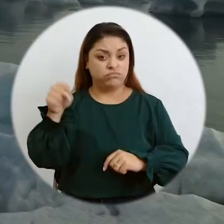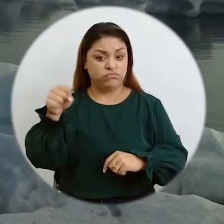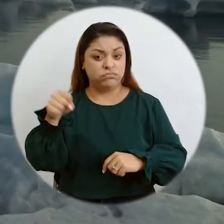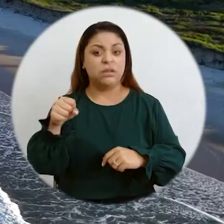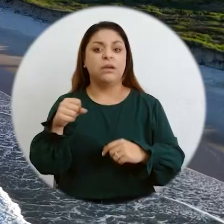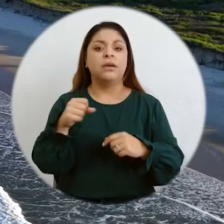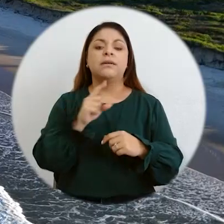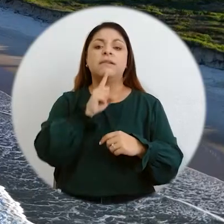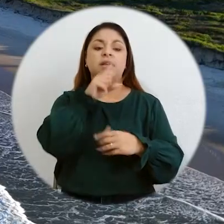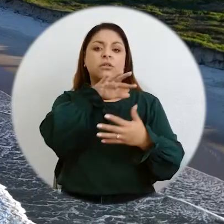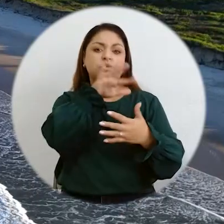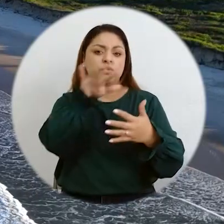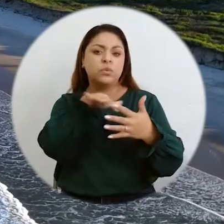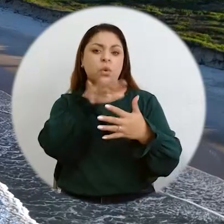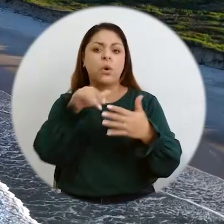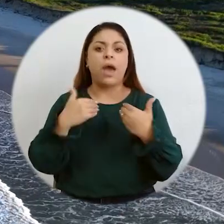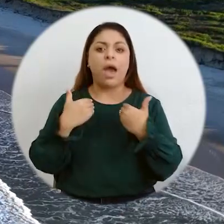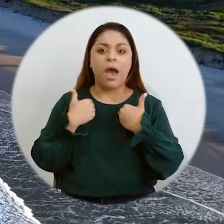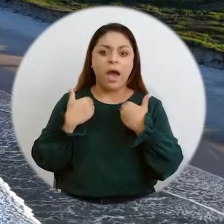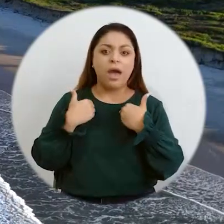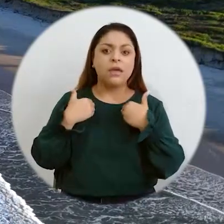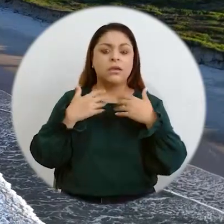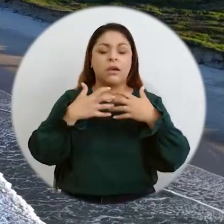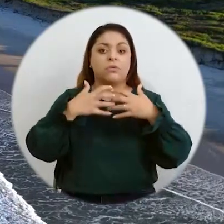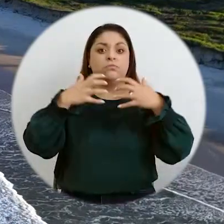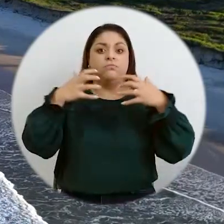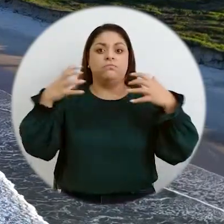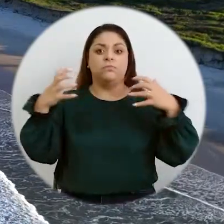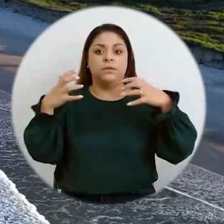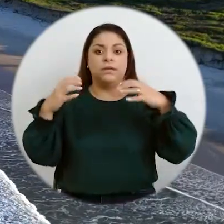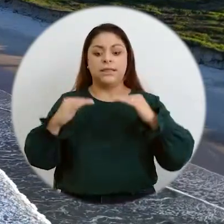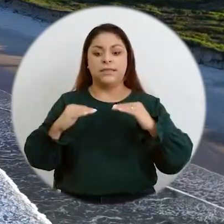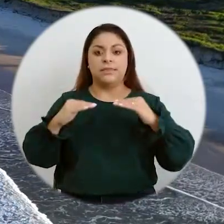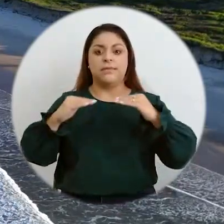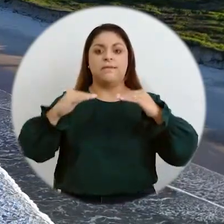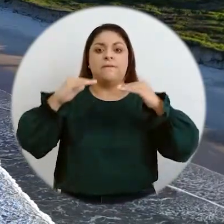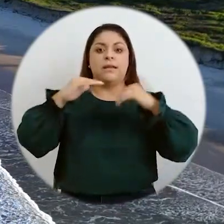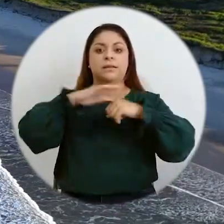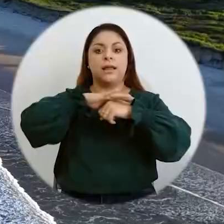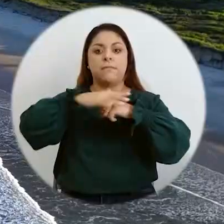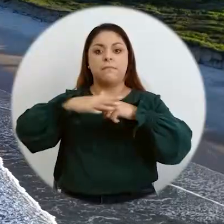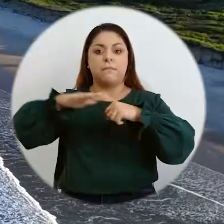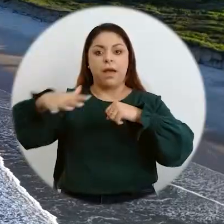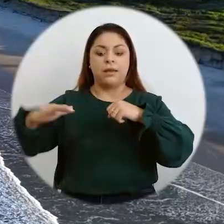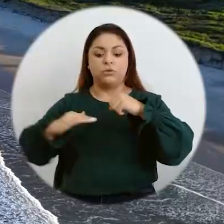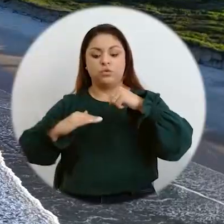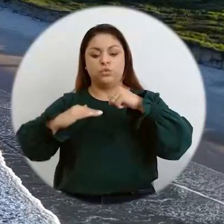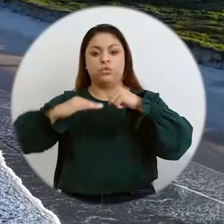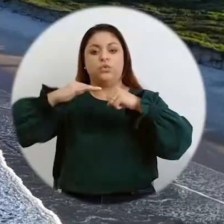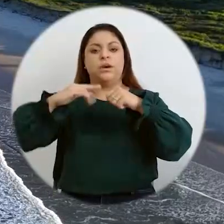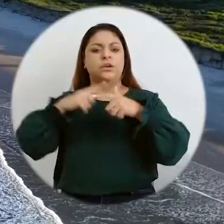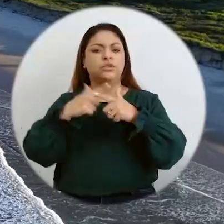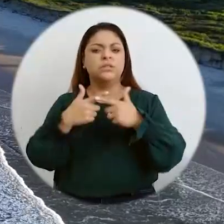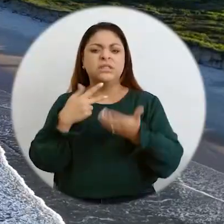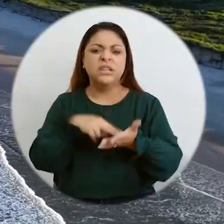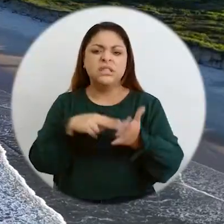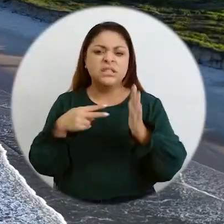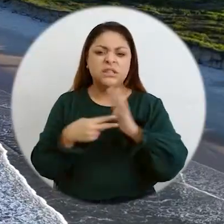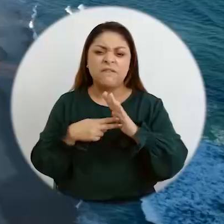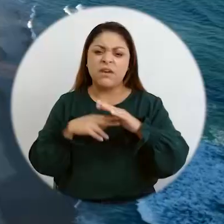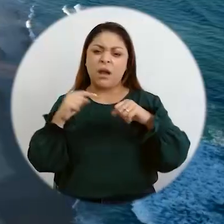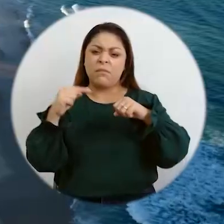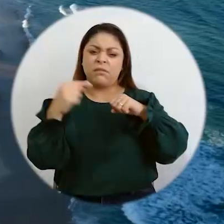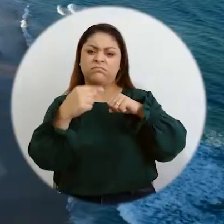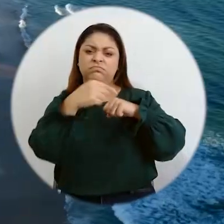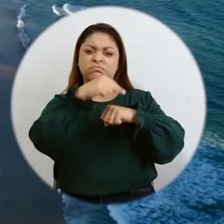estudios han demostrado que pues evidentemente hay un incremento en el nivel del mar. ¿Qué significa eso para las poblaciones costeras en las diferentes partes del